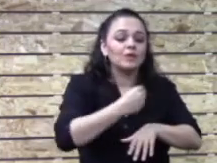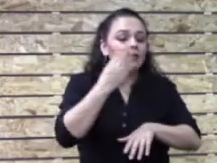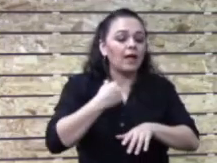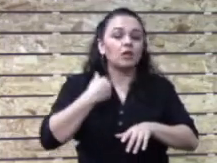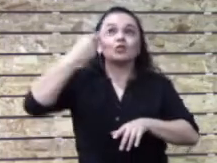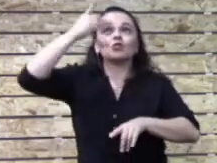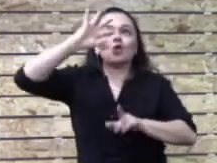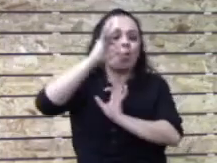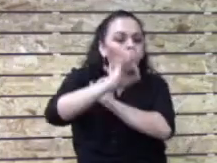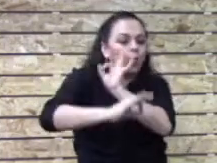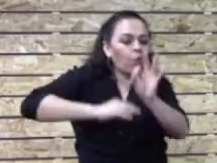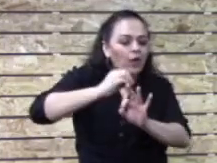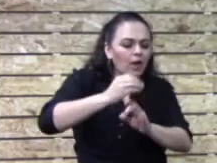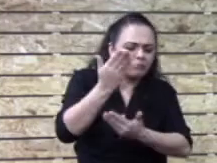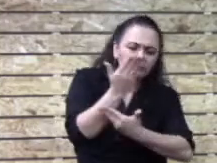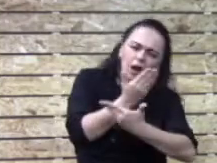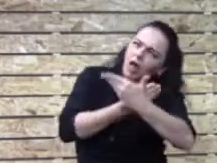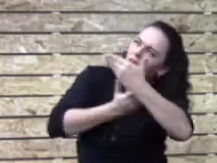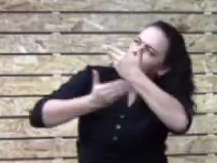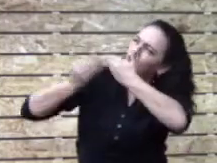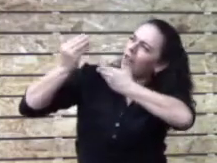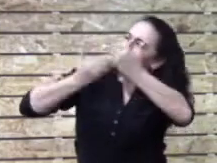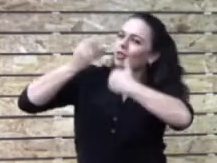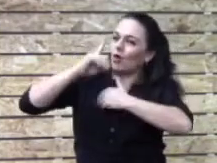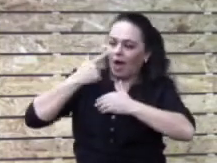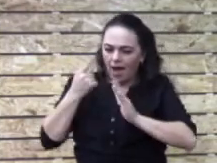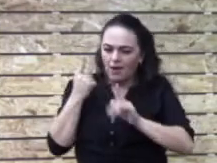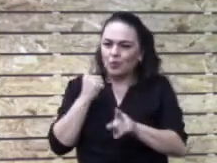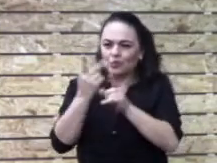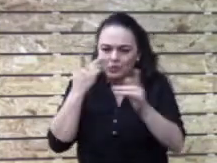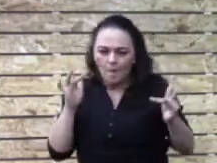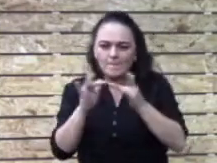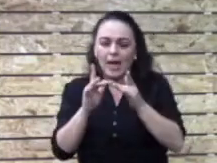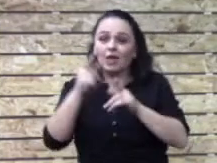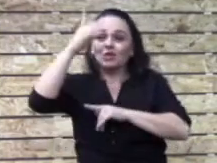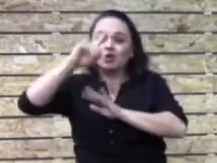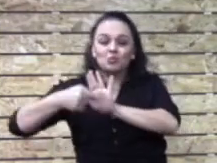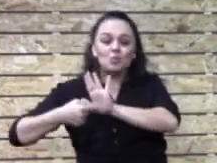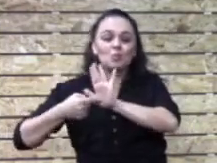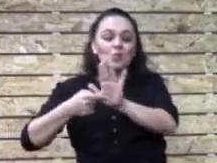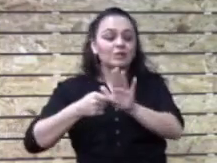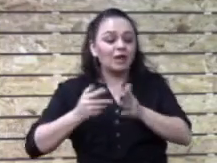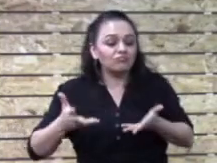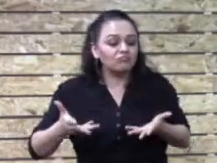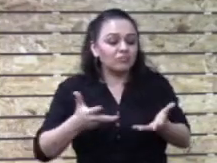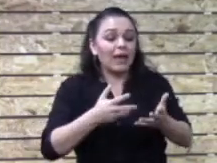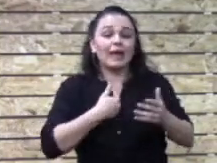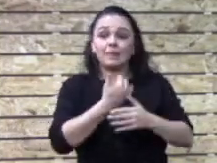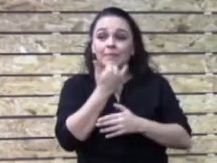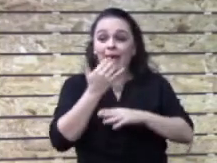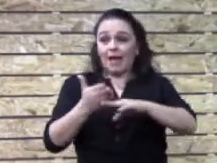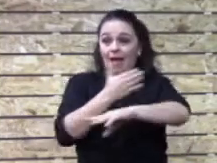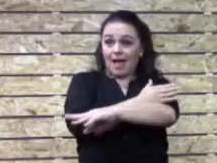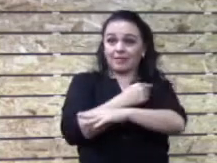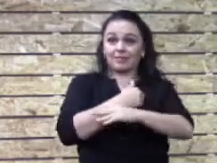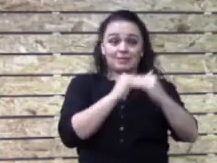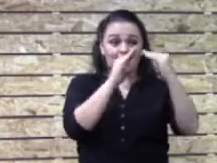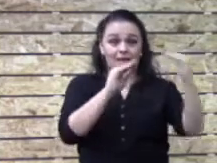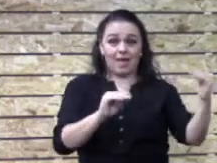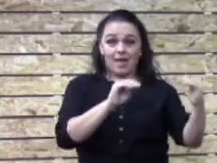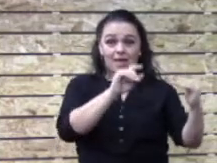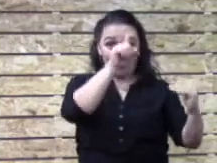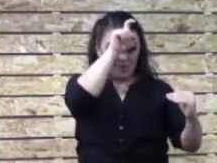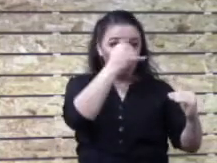Dios. Y que se usa precisamente esa figura del Señor que los rescata de Egipto y que los protege